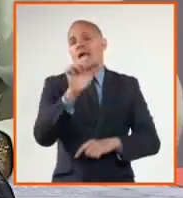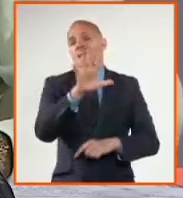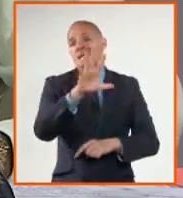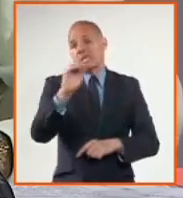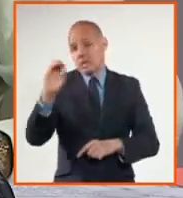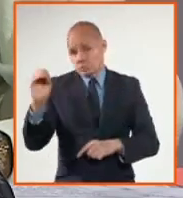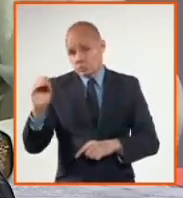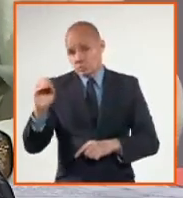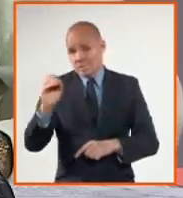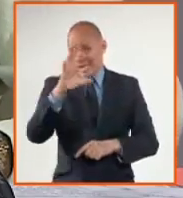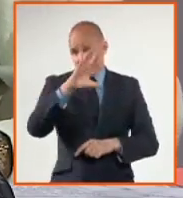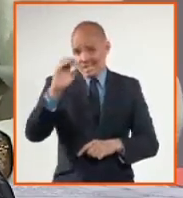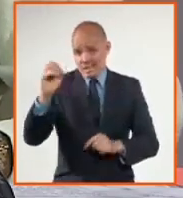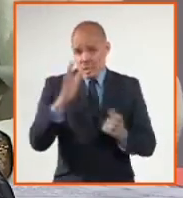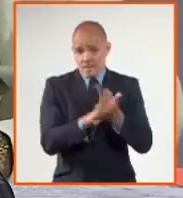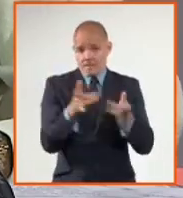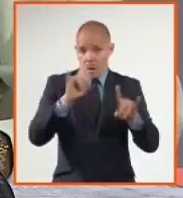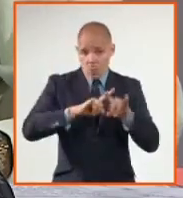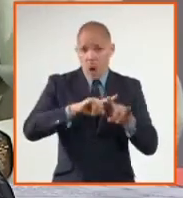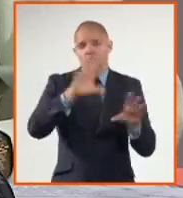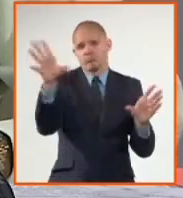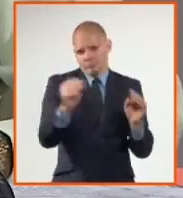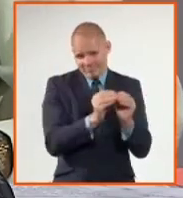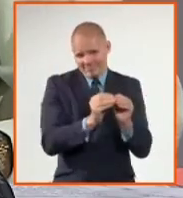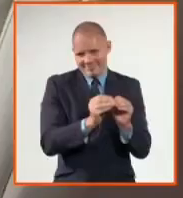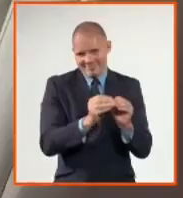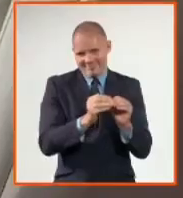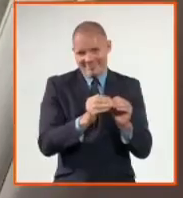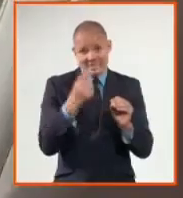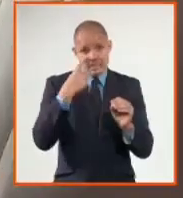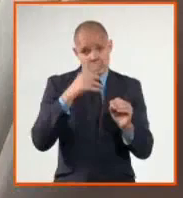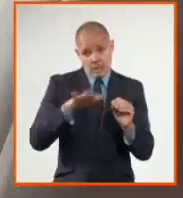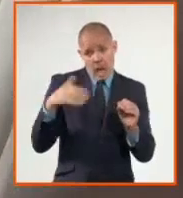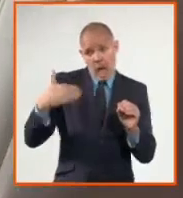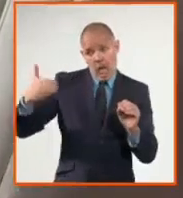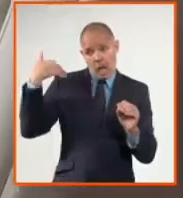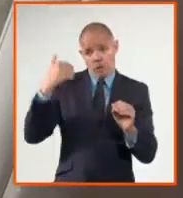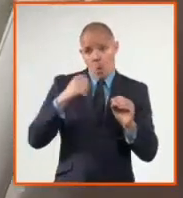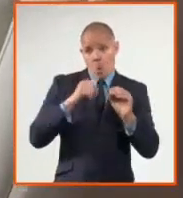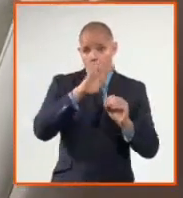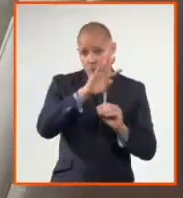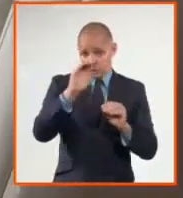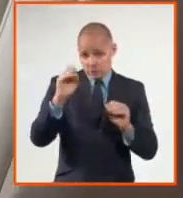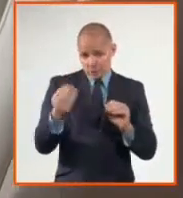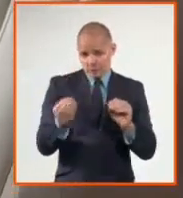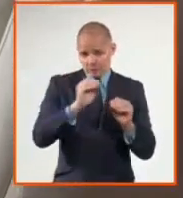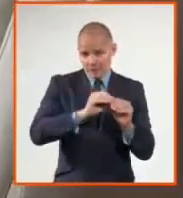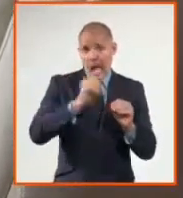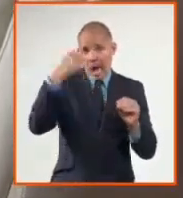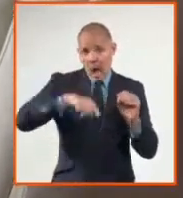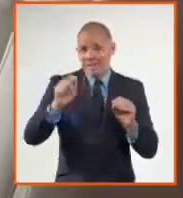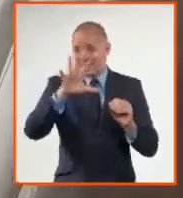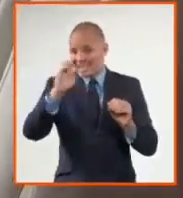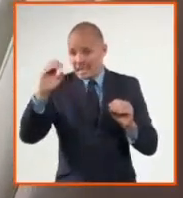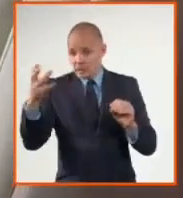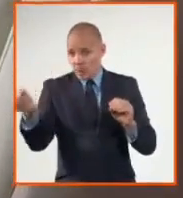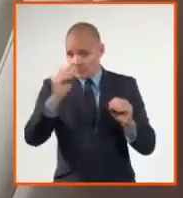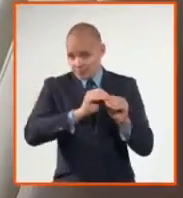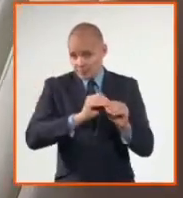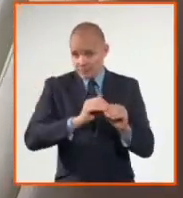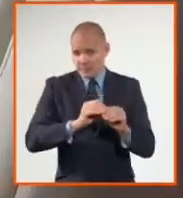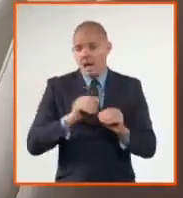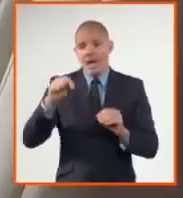a partir de inversiones que se están haciendo pero sí que no sólo se está estirando dinero a reparar y a mejorar lo que tenemos sino que hay